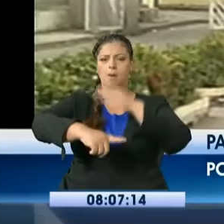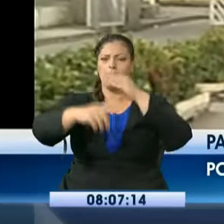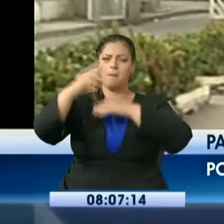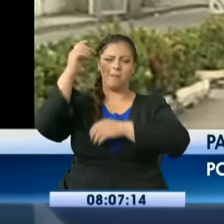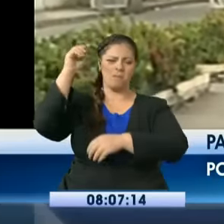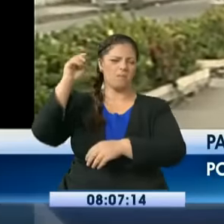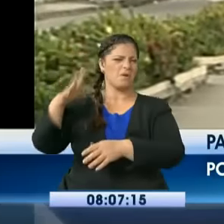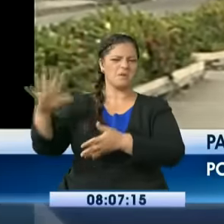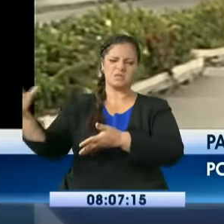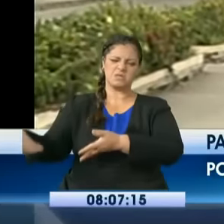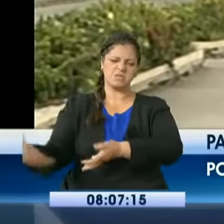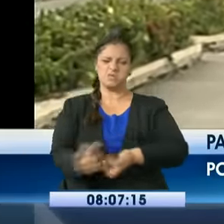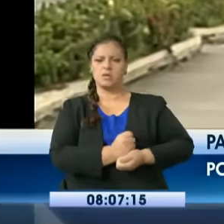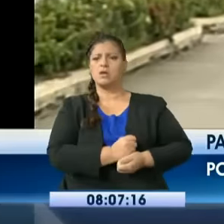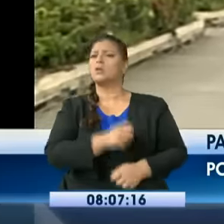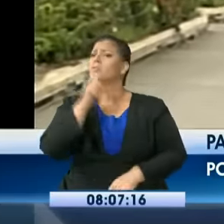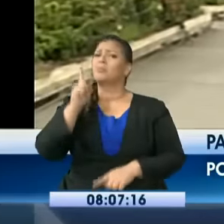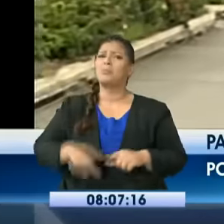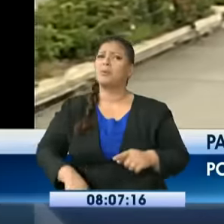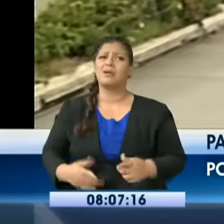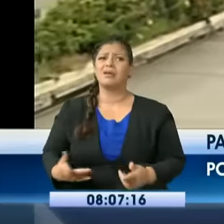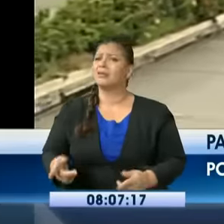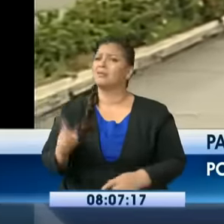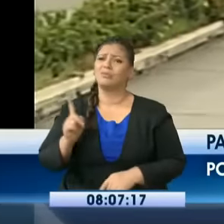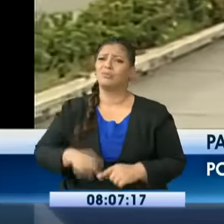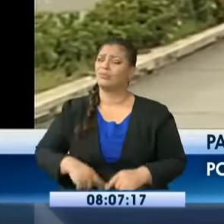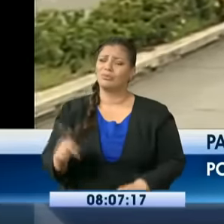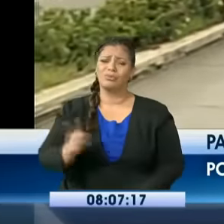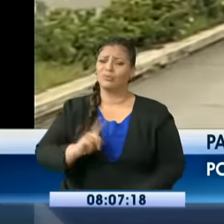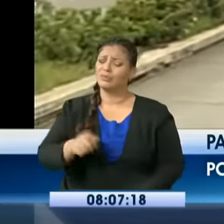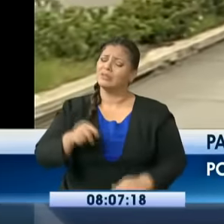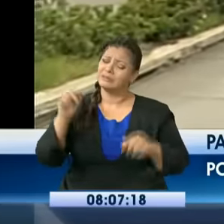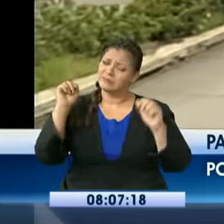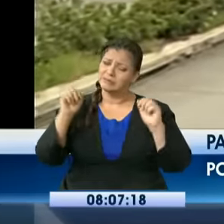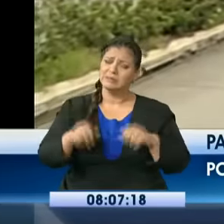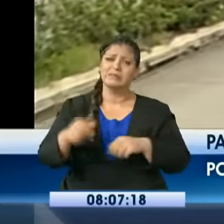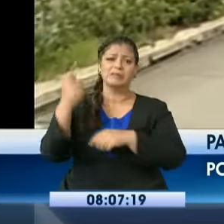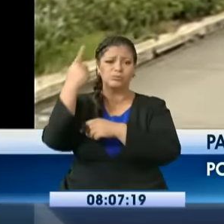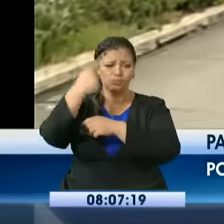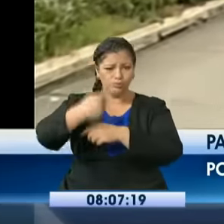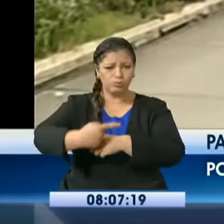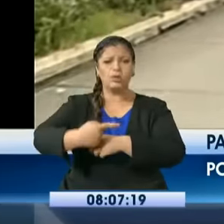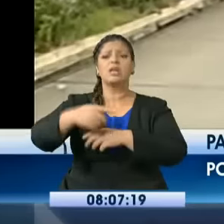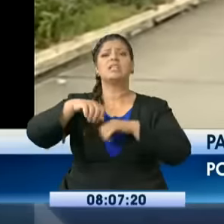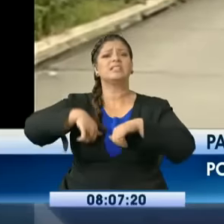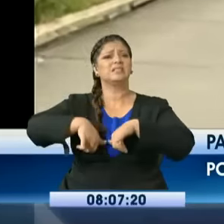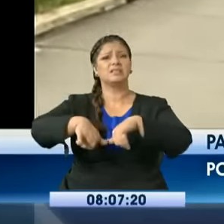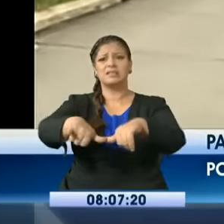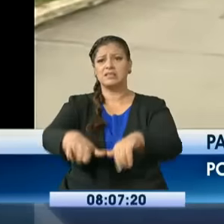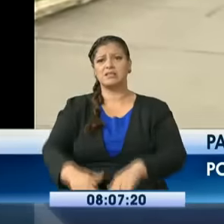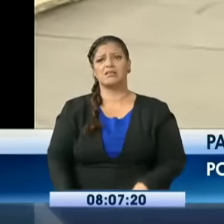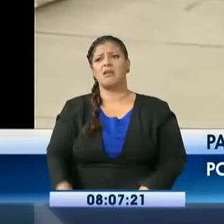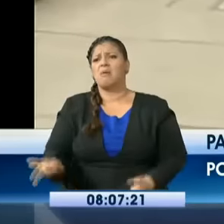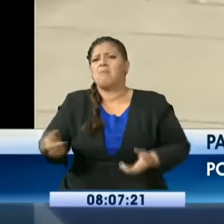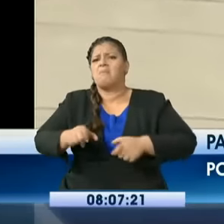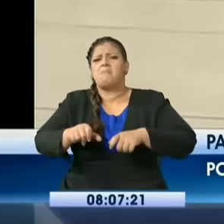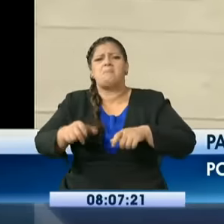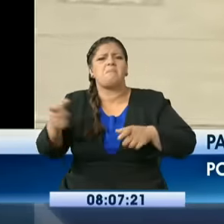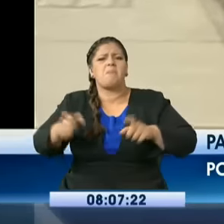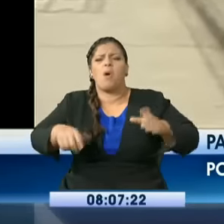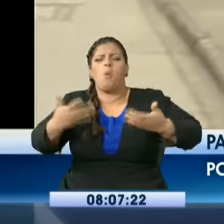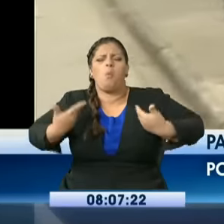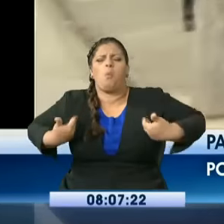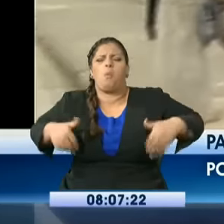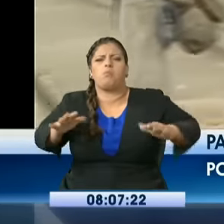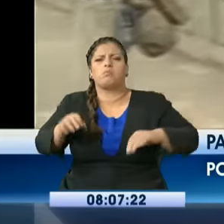es verdad, porque a nadie se aparta de la razón. Nadie está diciendo aquí que nosotros queremos hacer un vandalismo ni nada, lo va a hacer el municipio. Pero si el señor